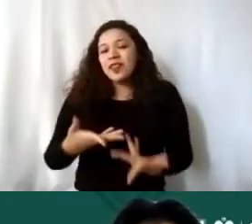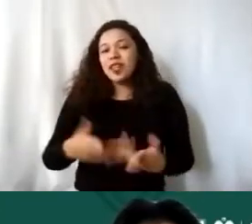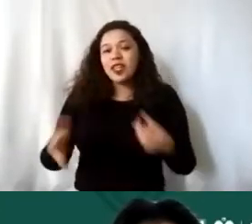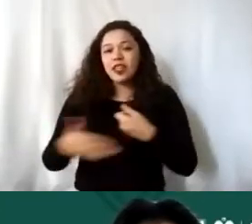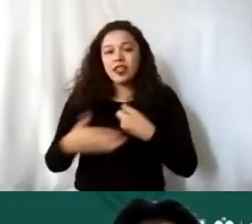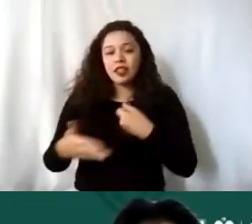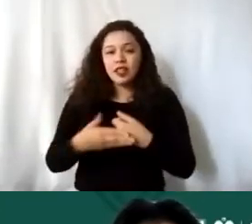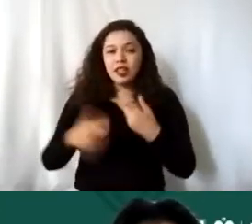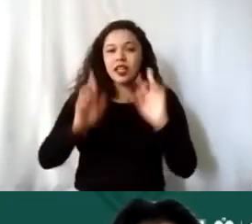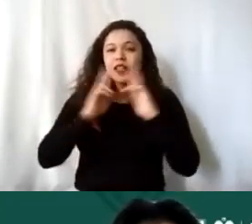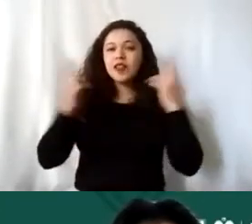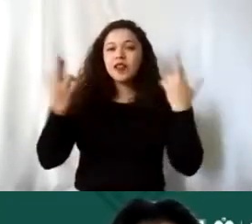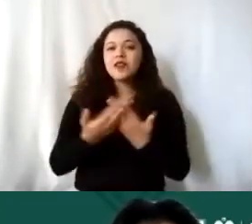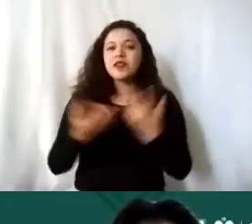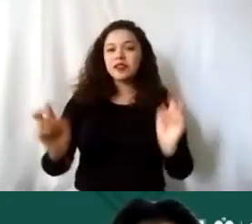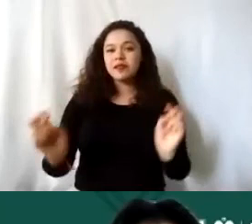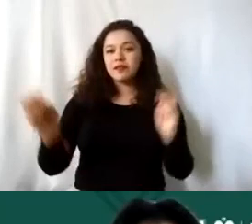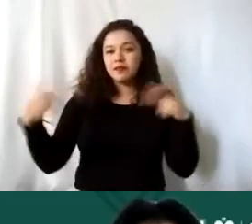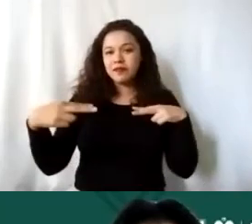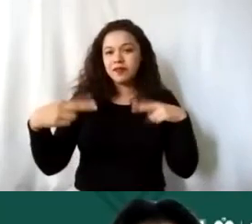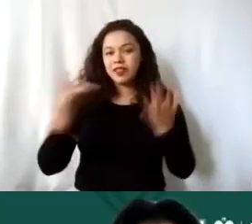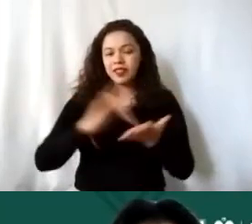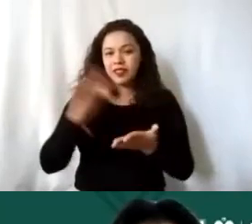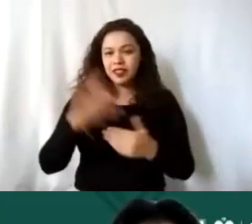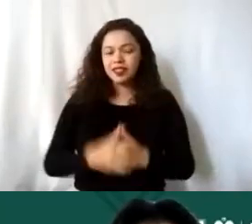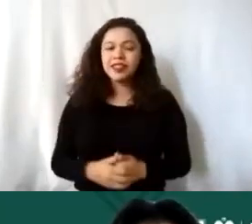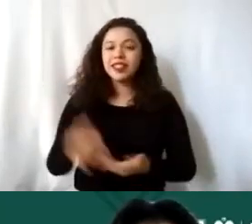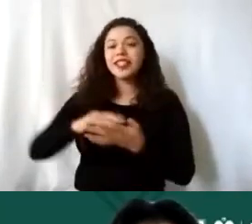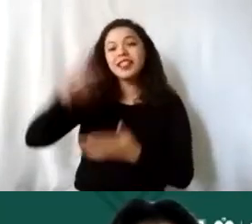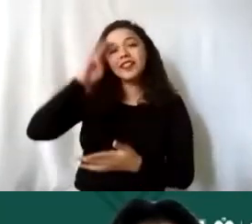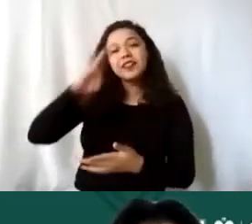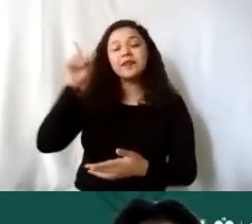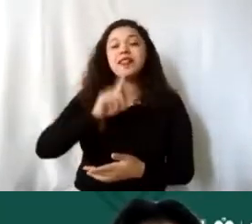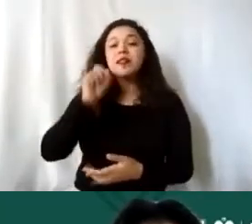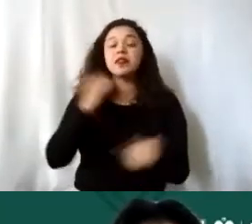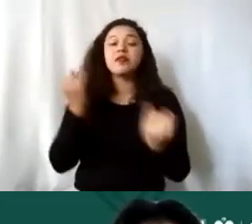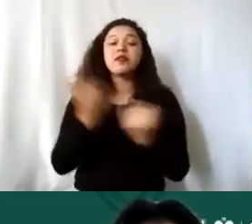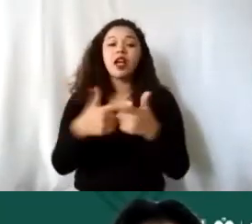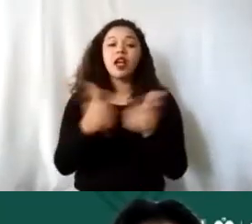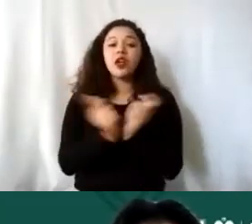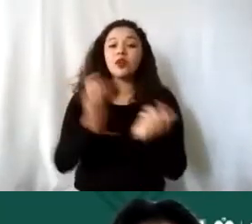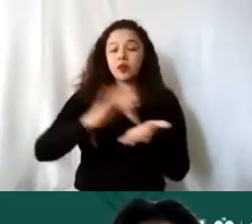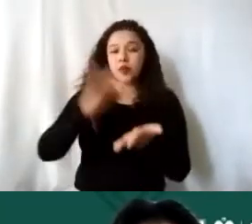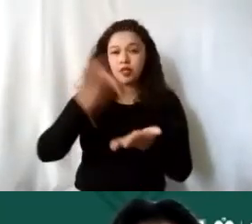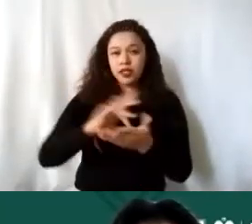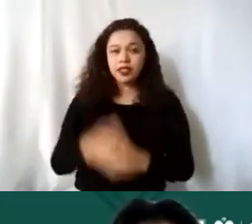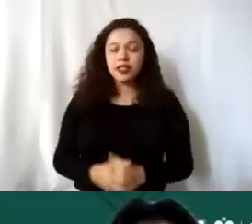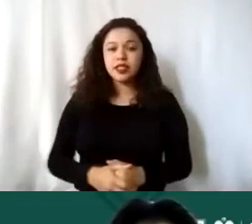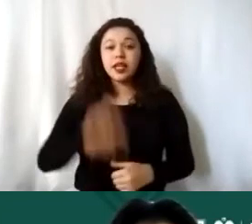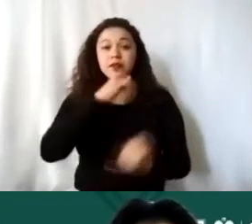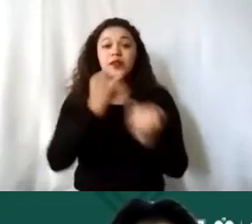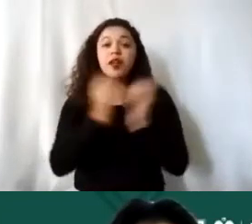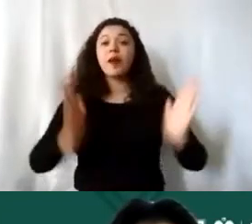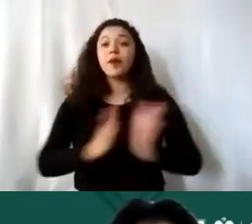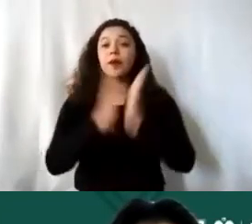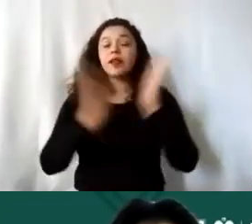próximas siguientes sesiones. Gracias. Gracias, maestra. Igual agradecer al Gracias, grupo profesora. y también la participación